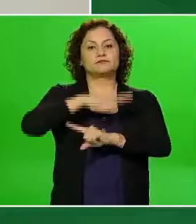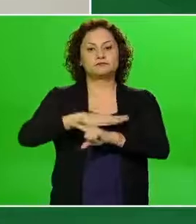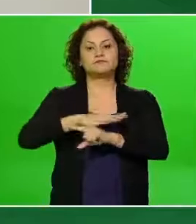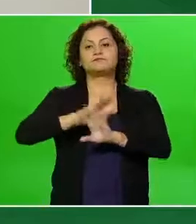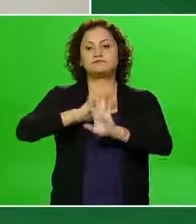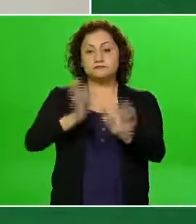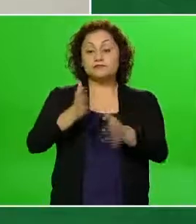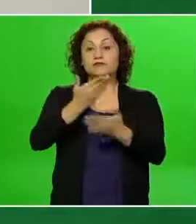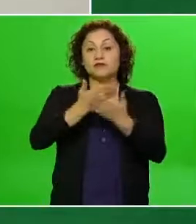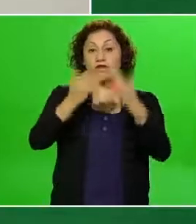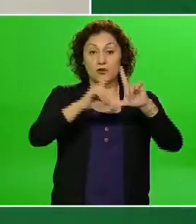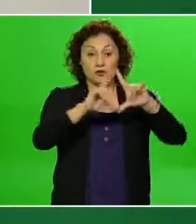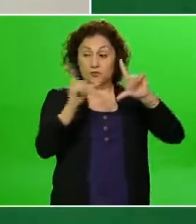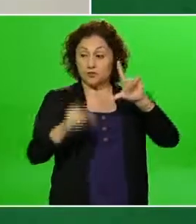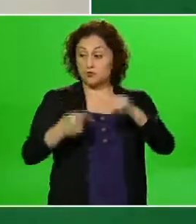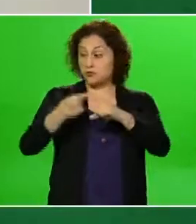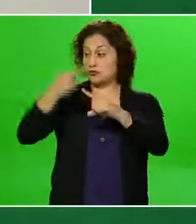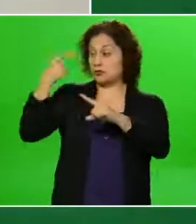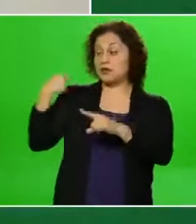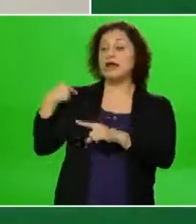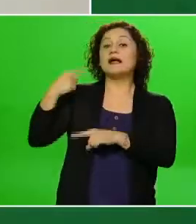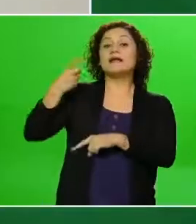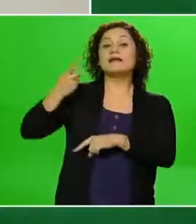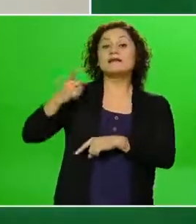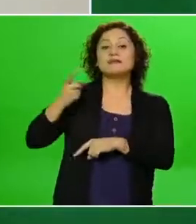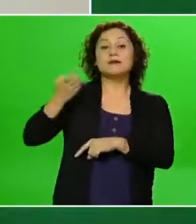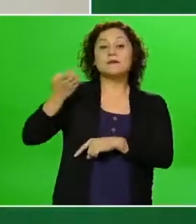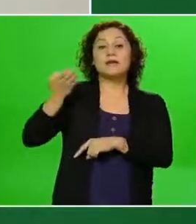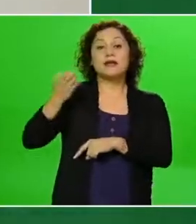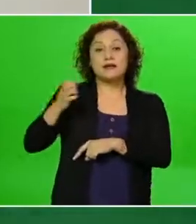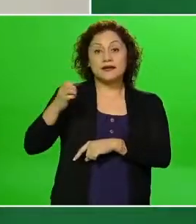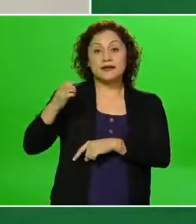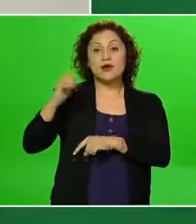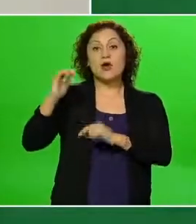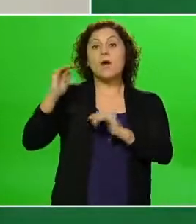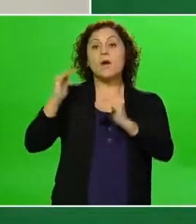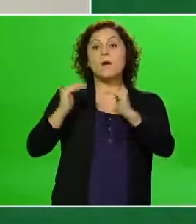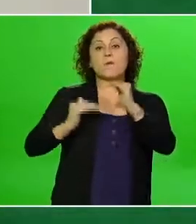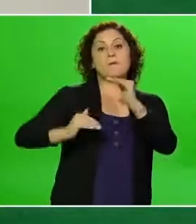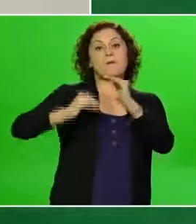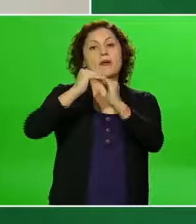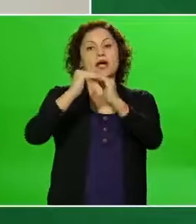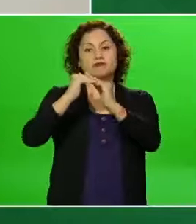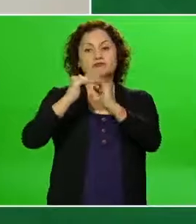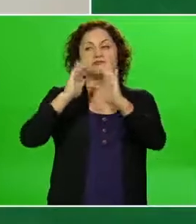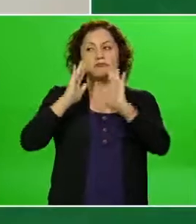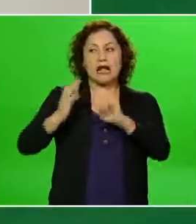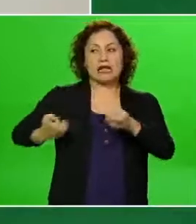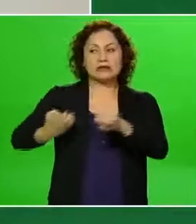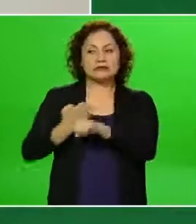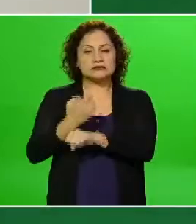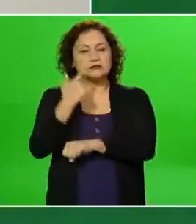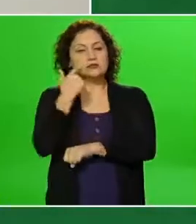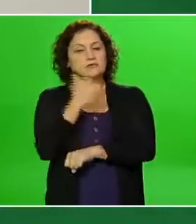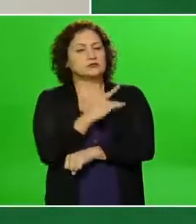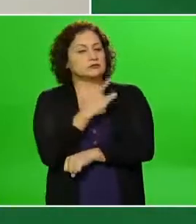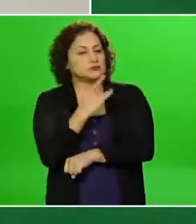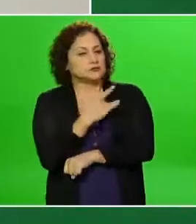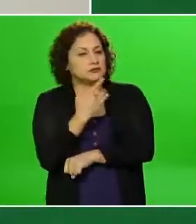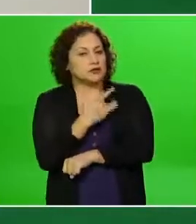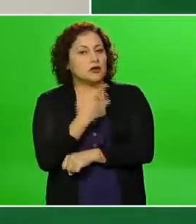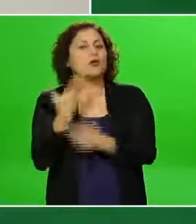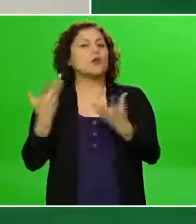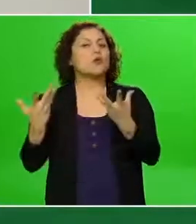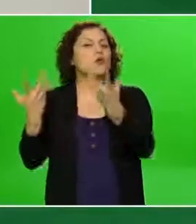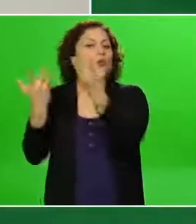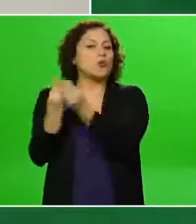tuvimos entre los meses de diciembre y enero, son herramientas que las entidades pueden aplicar. Lo hacen siempre en coordinación con